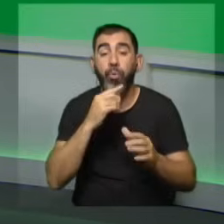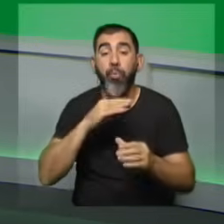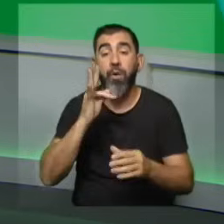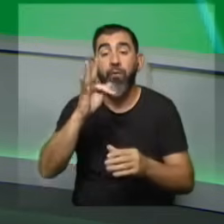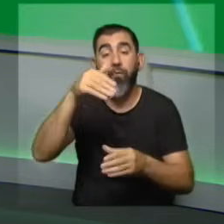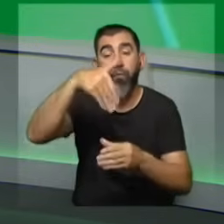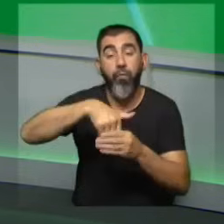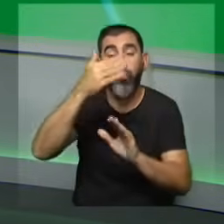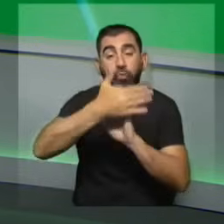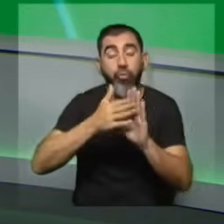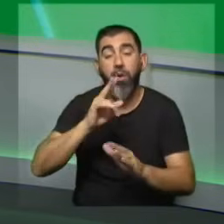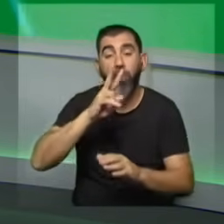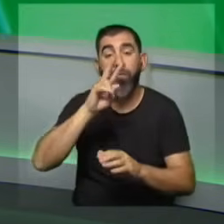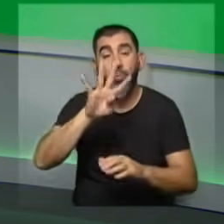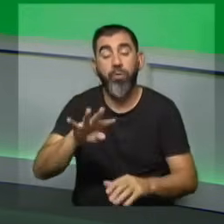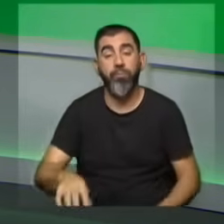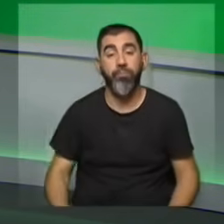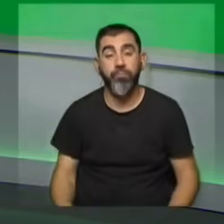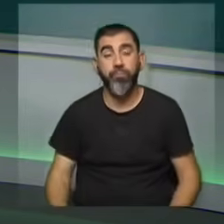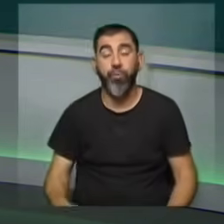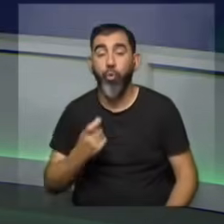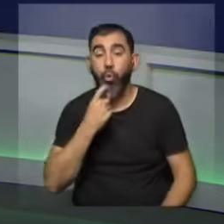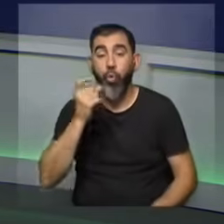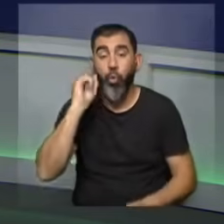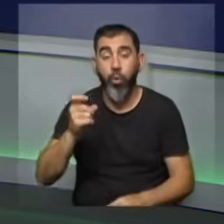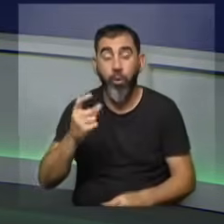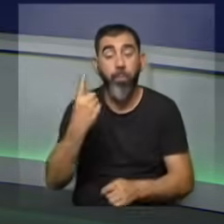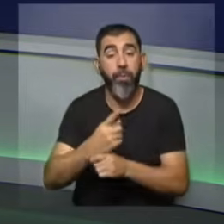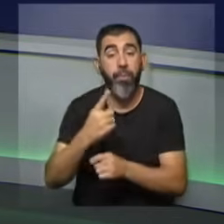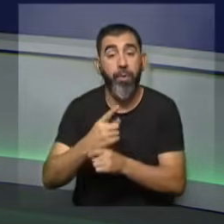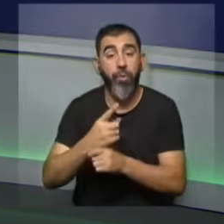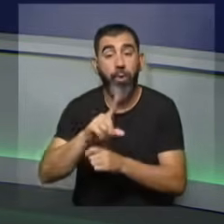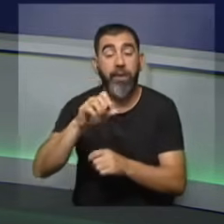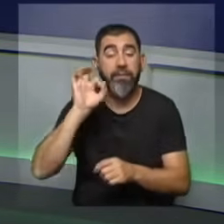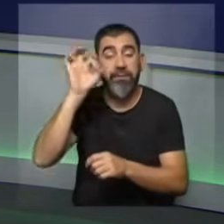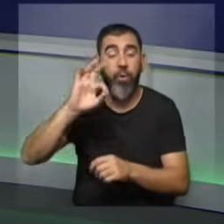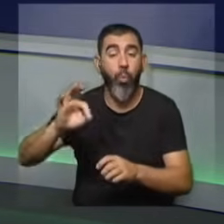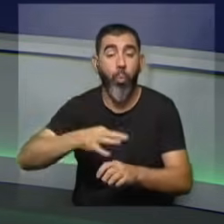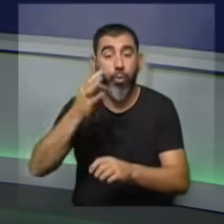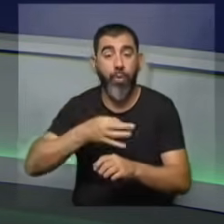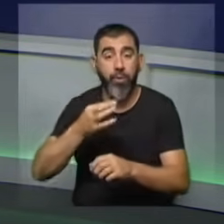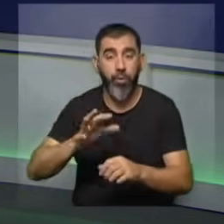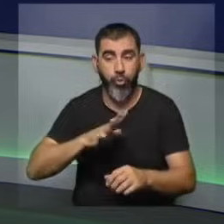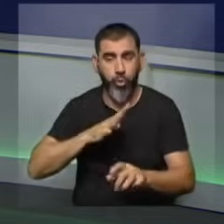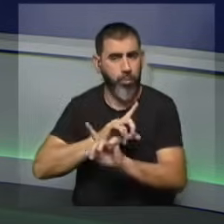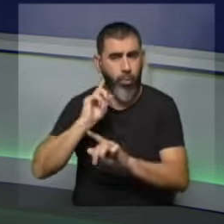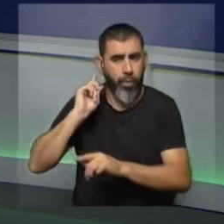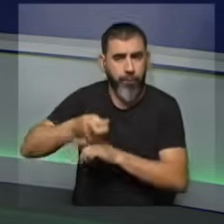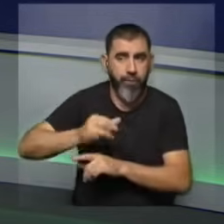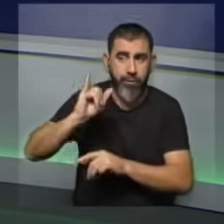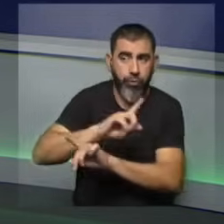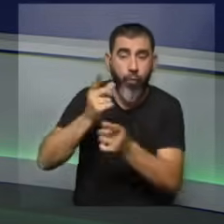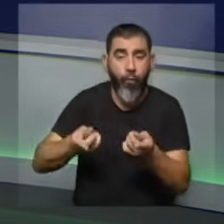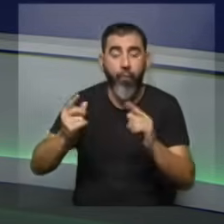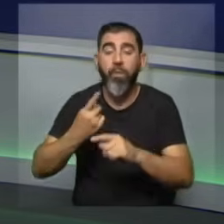elecciones nacionales del 2024 en el partido Colorado en primer lugar aparece el ex senador Pedro bordaberry quien aún no definió si va a